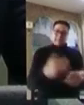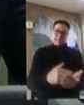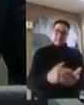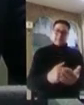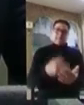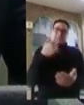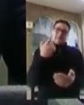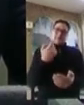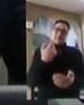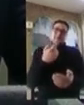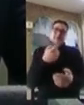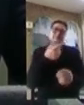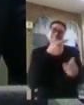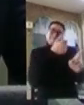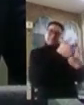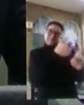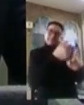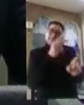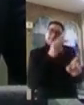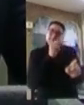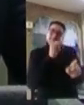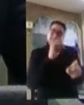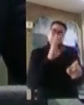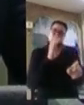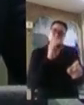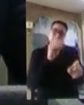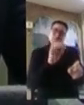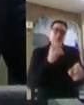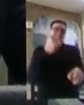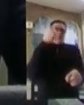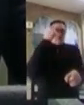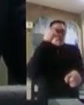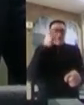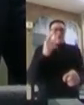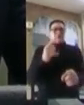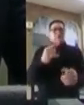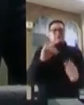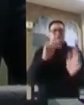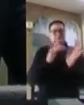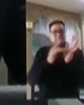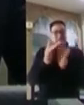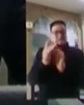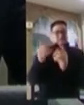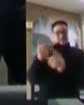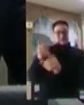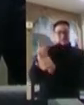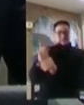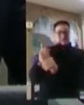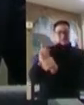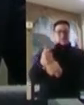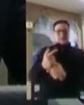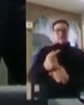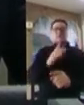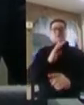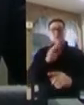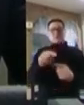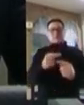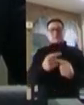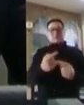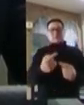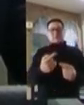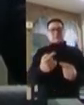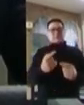estaba hablando de algo natural y en realidad era de algo espiritual, el nuevo